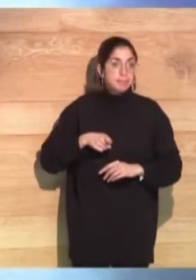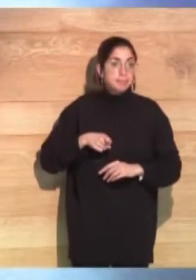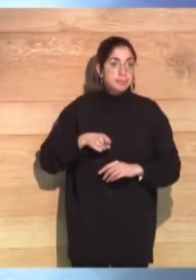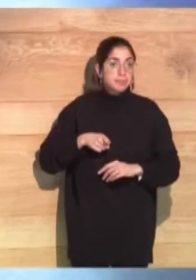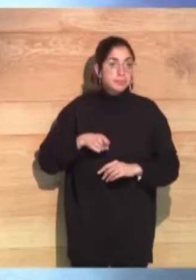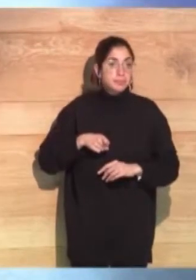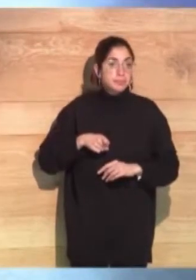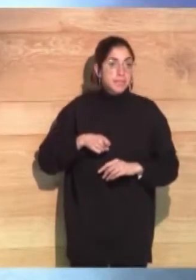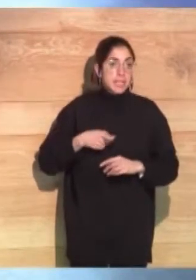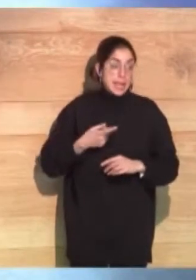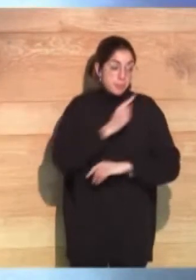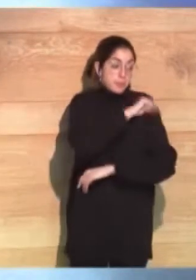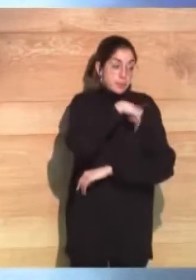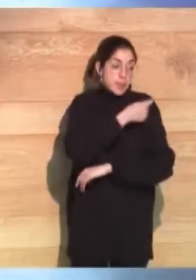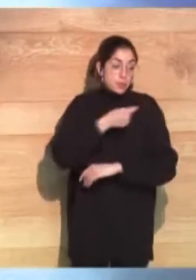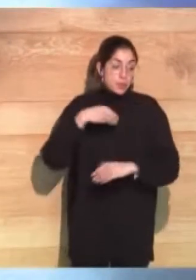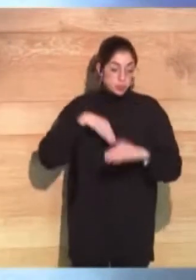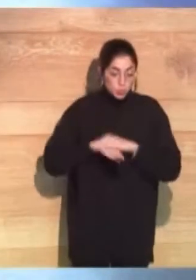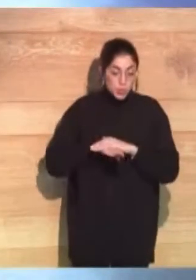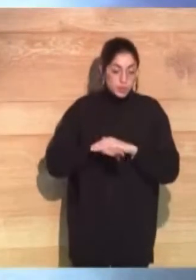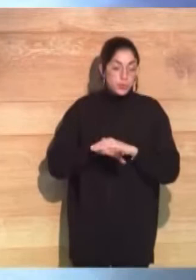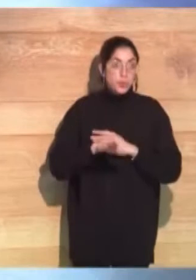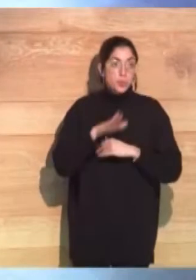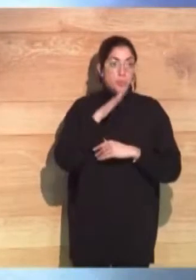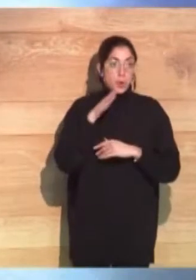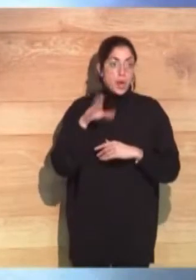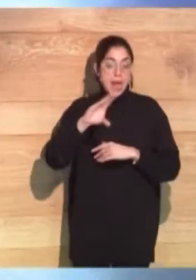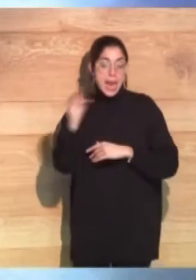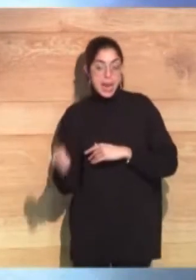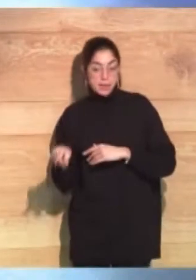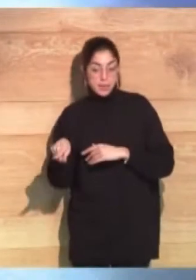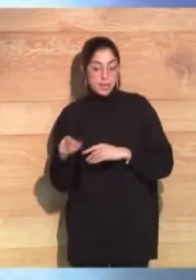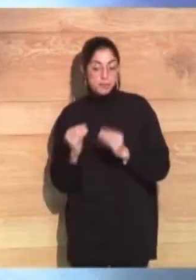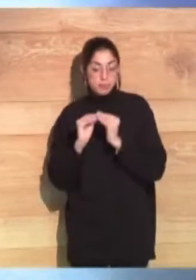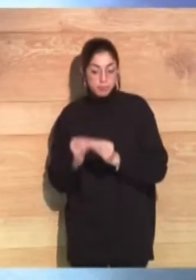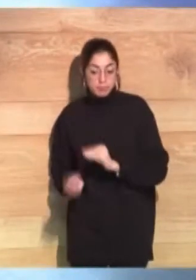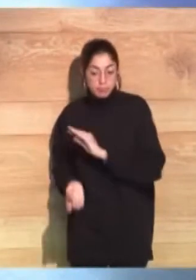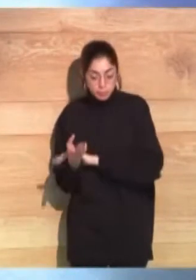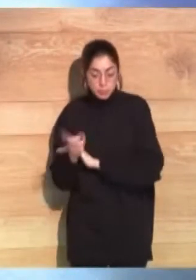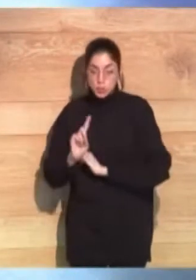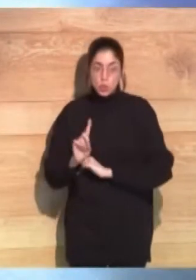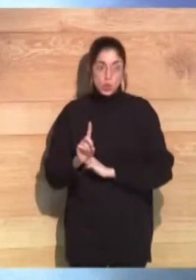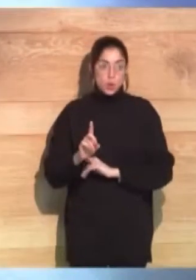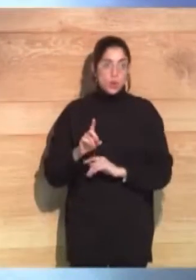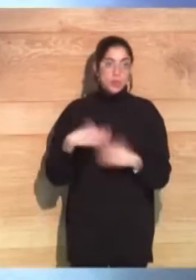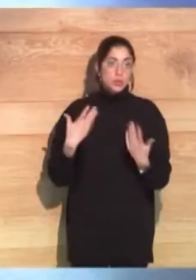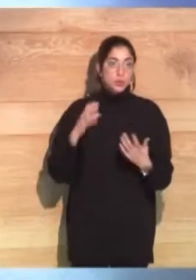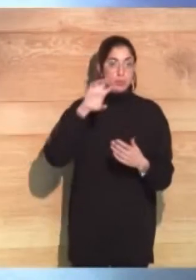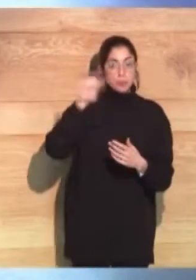las vacunas. No se fabrica en África ni en ningún otro país del hemisferio